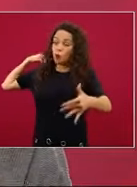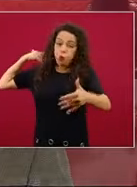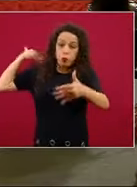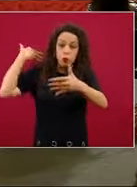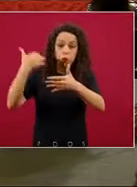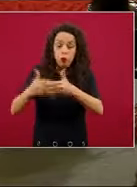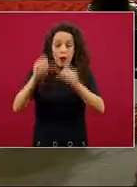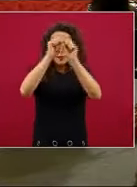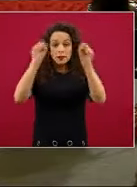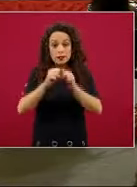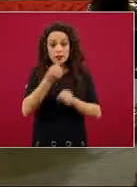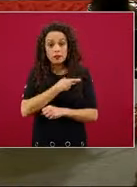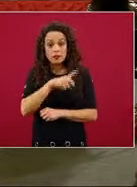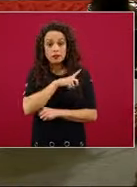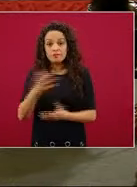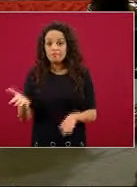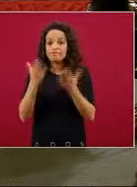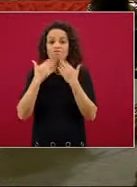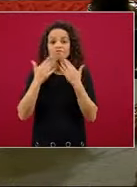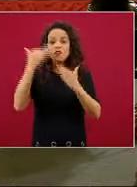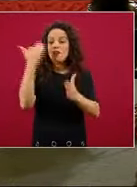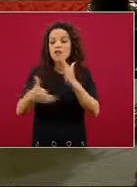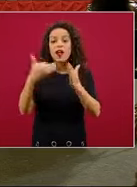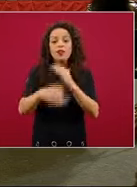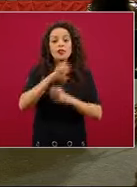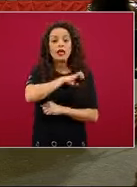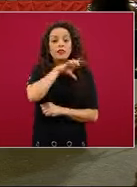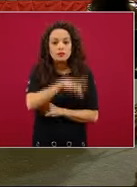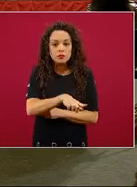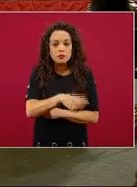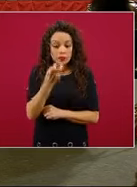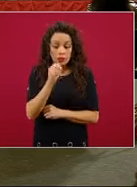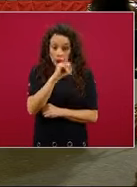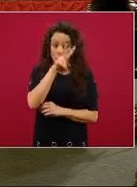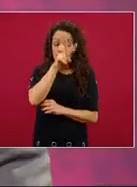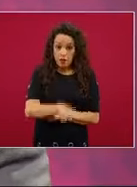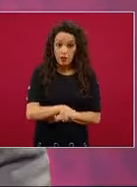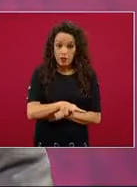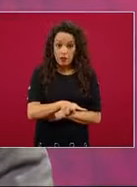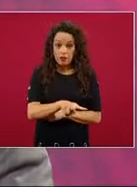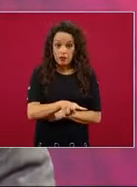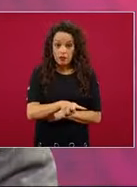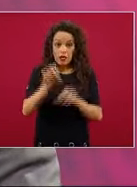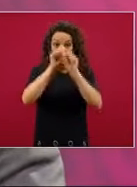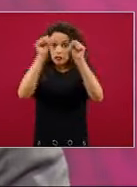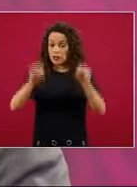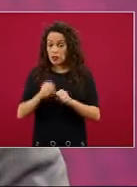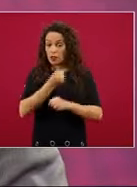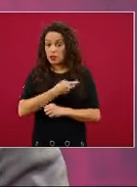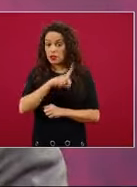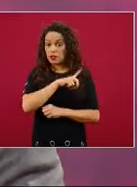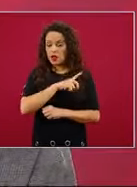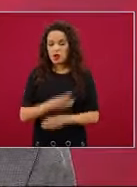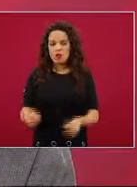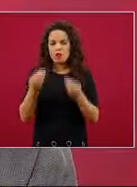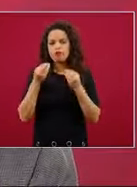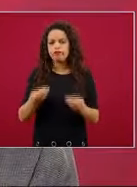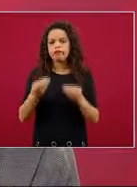salud nunca desarrolló capacidades. Entonces, es real, lo decimos, tenemos un sistema de salud con